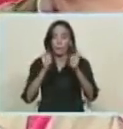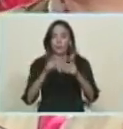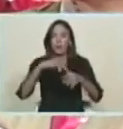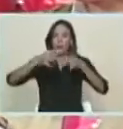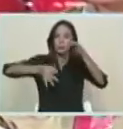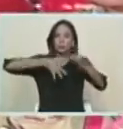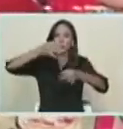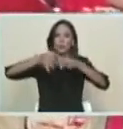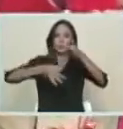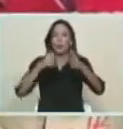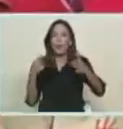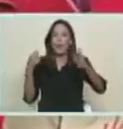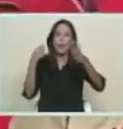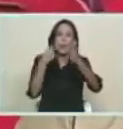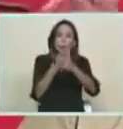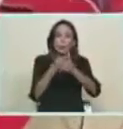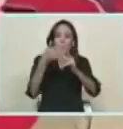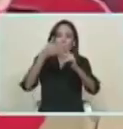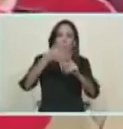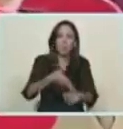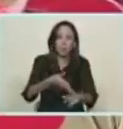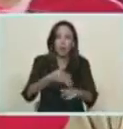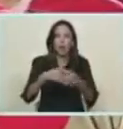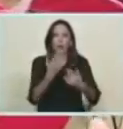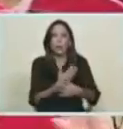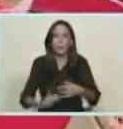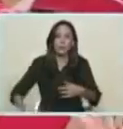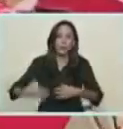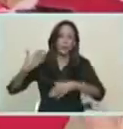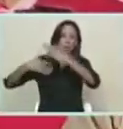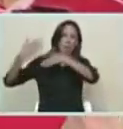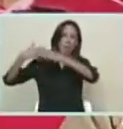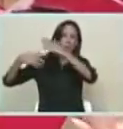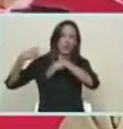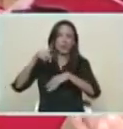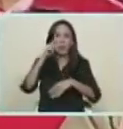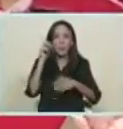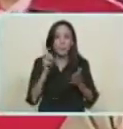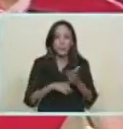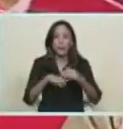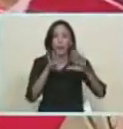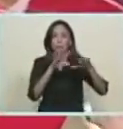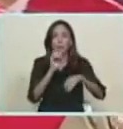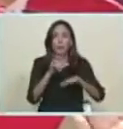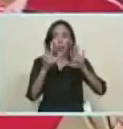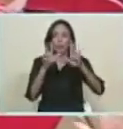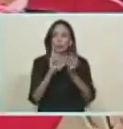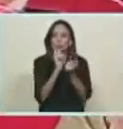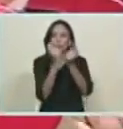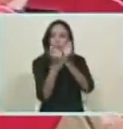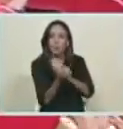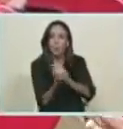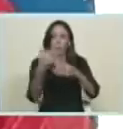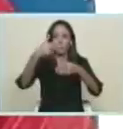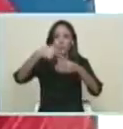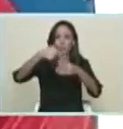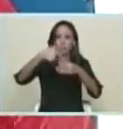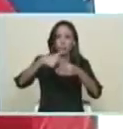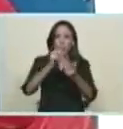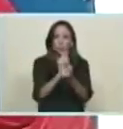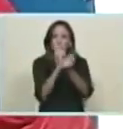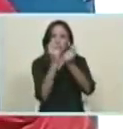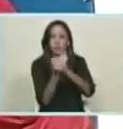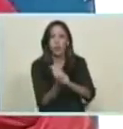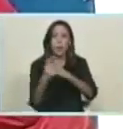la explicación del golpe de Estado contra Cipriano Castro que dieron las transnacionales petroleras. Fue el primer